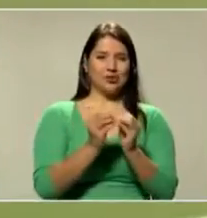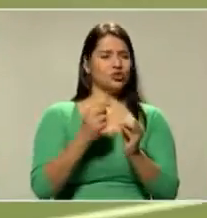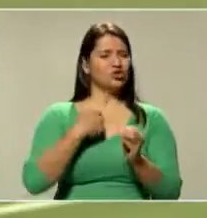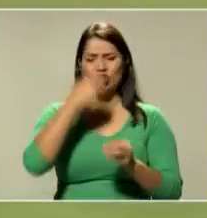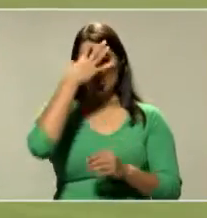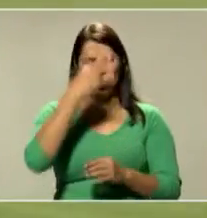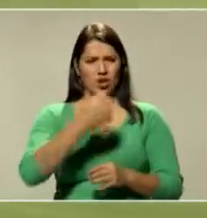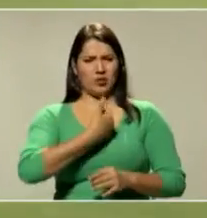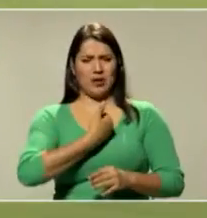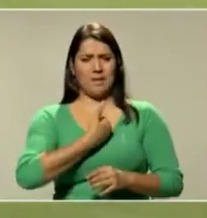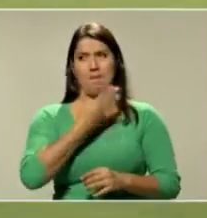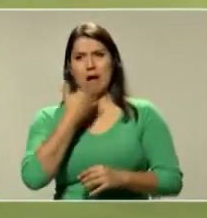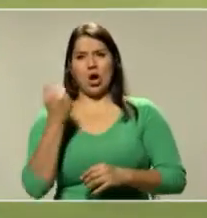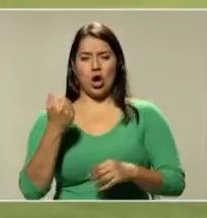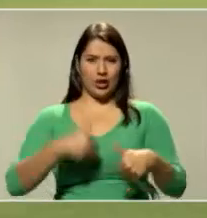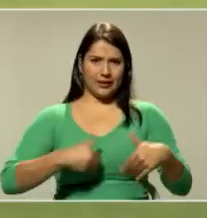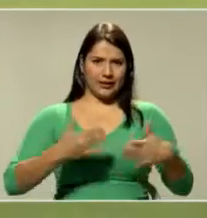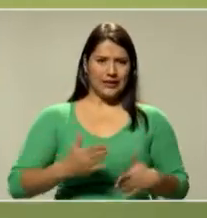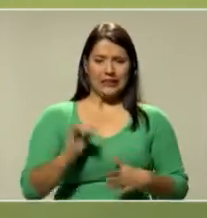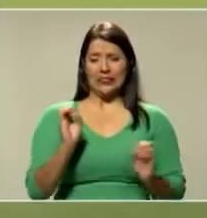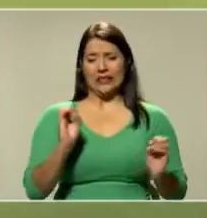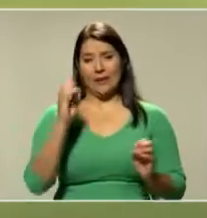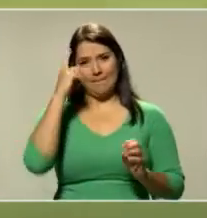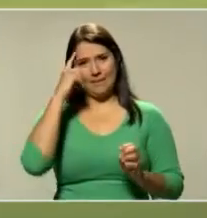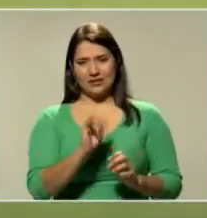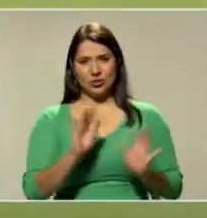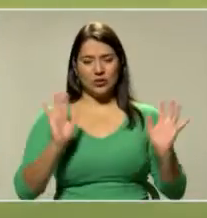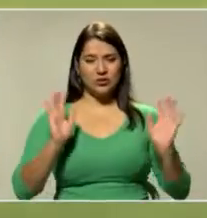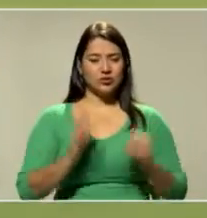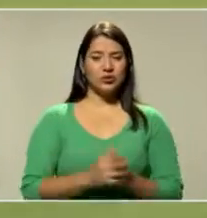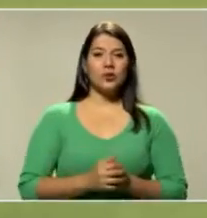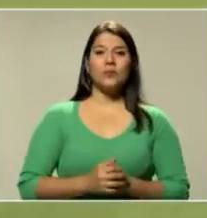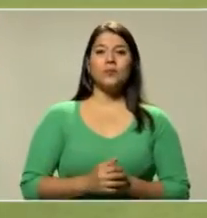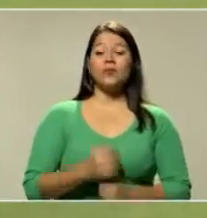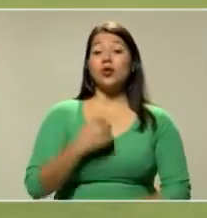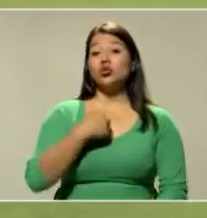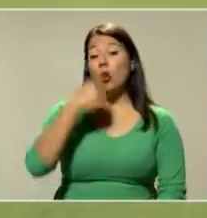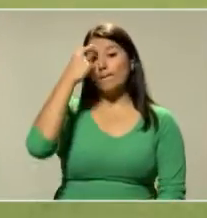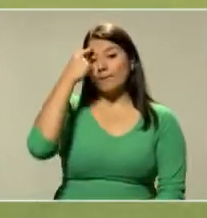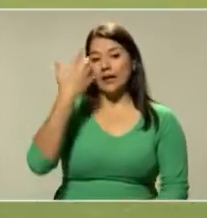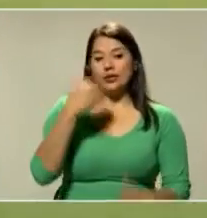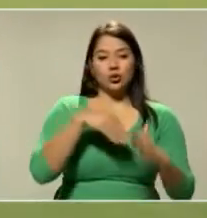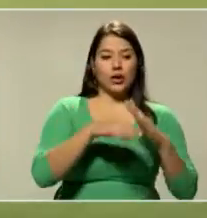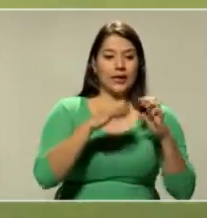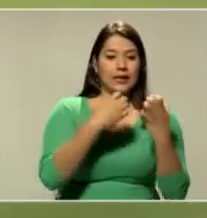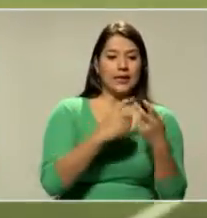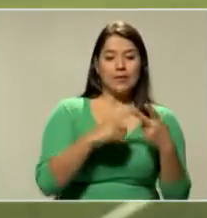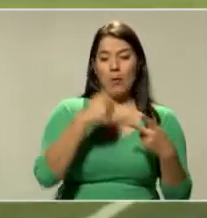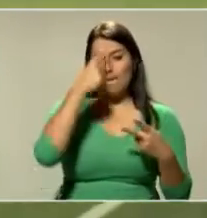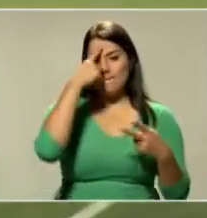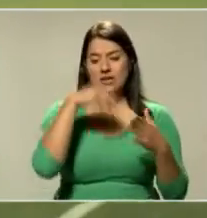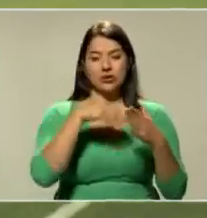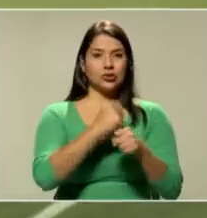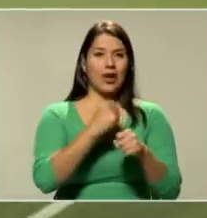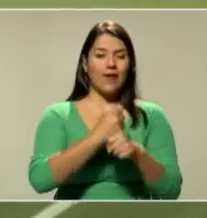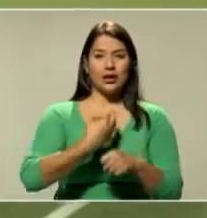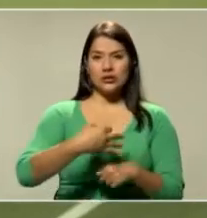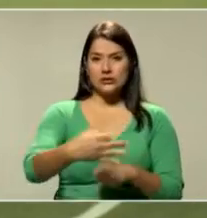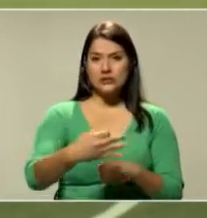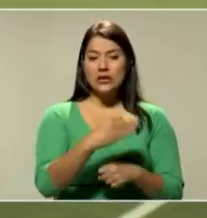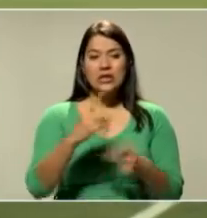mejor, ni pienso en eso, pienso en el equipo, pienso en trabajar diariamente